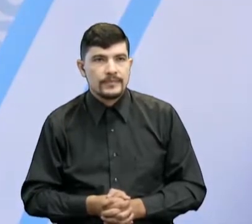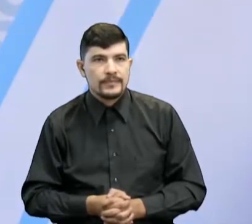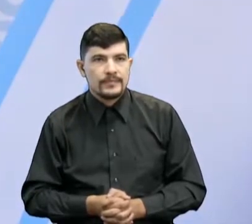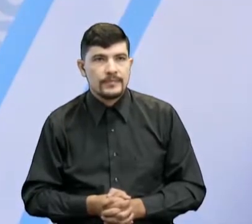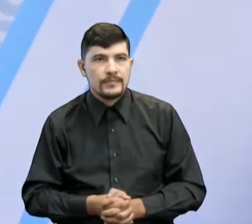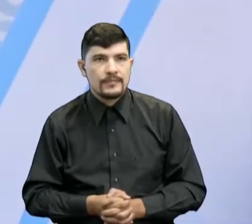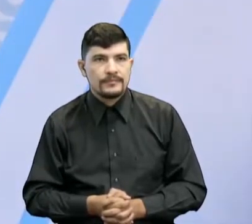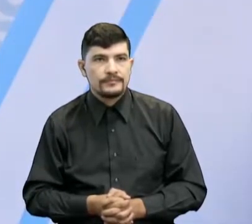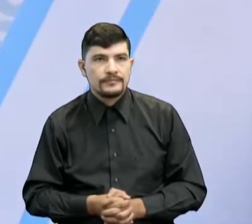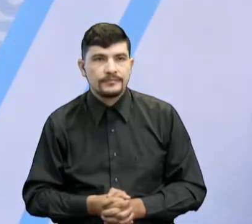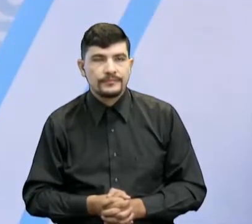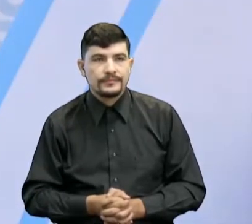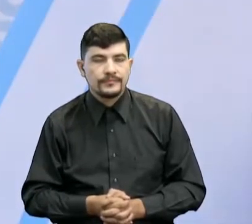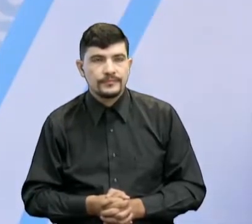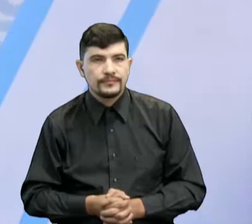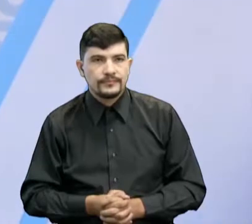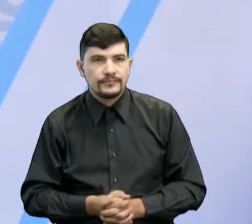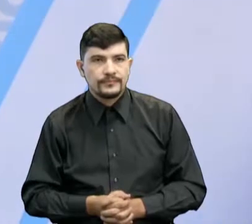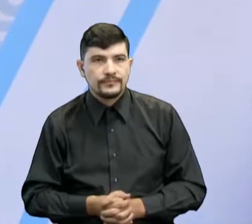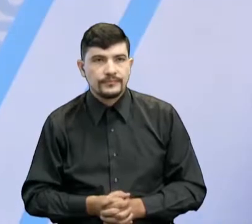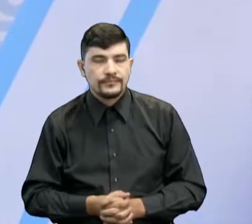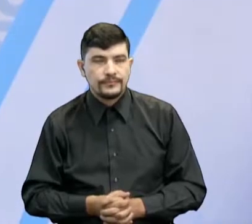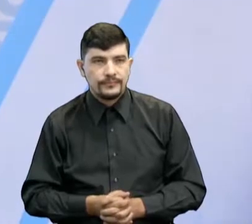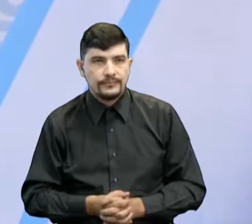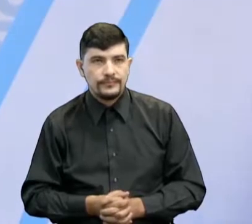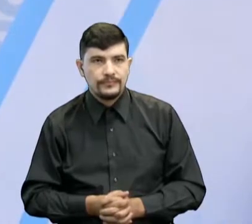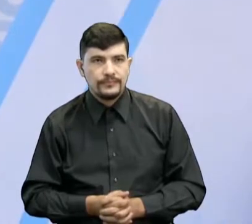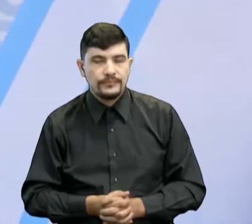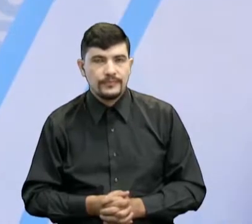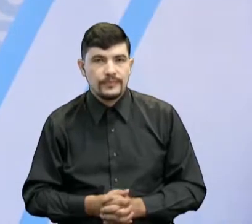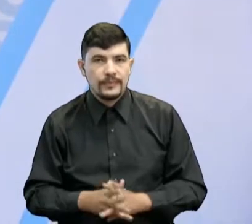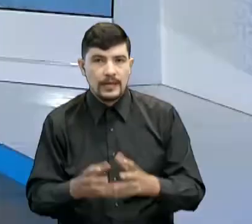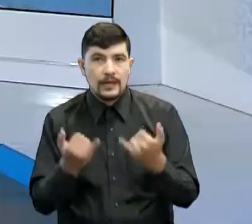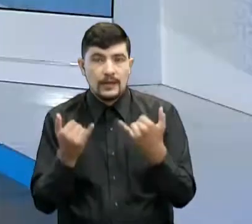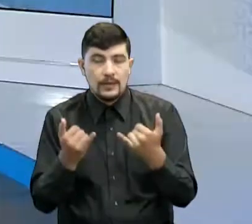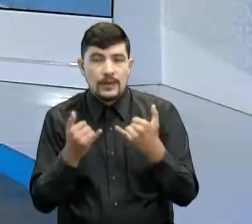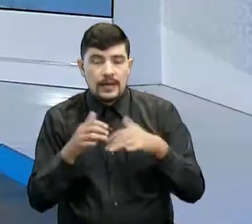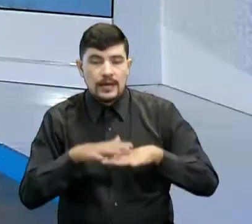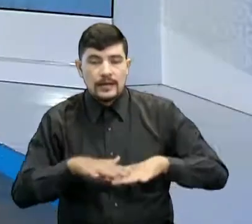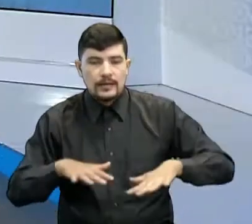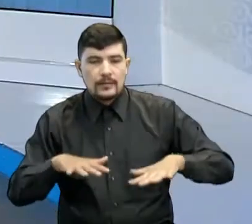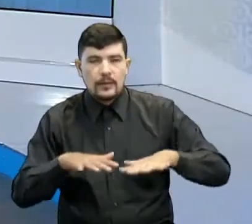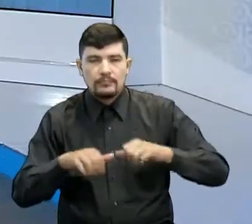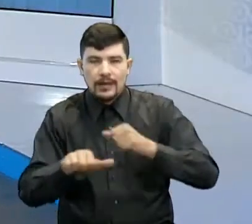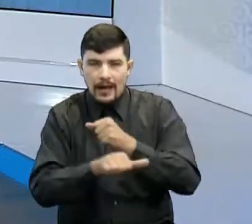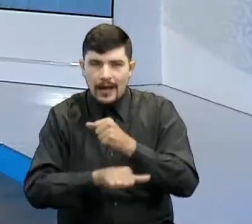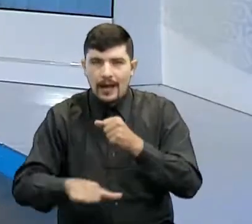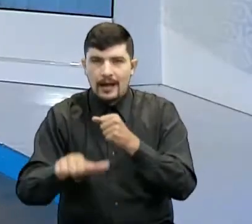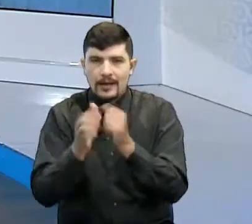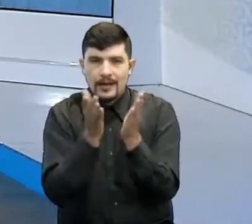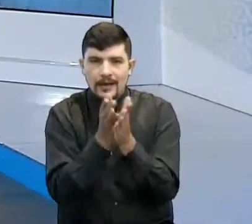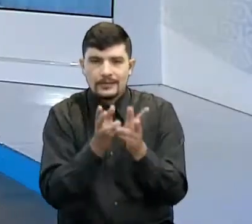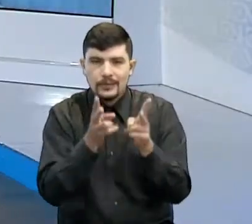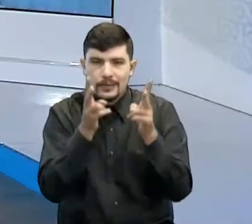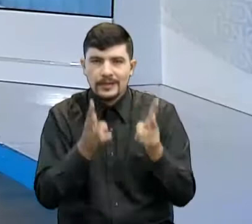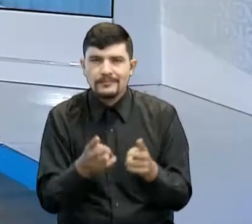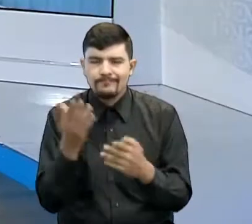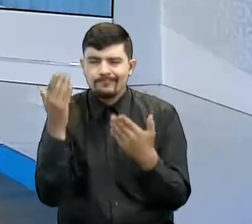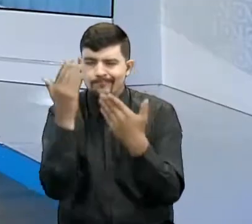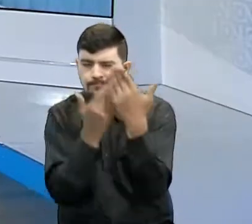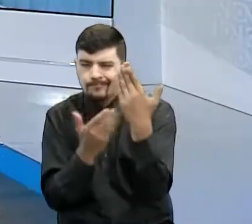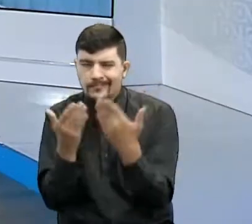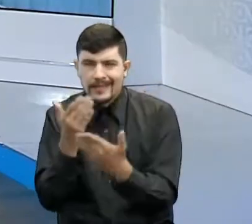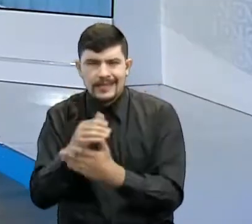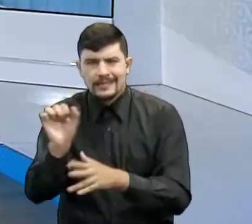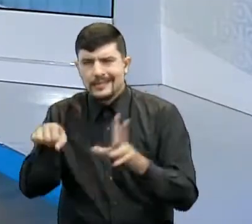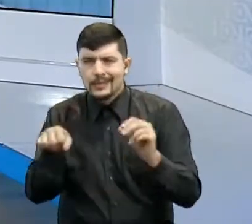alternancia educativa, esto a fin de un eventual regreso a las clases de manera presencial. Nuestra compañera Ivette Noriega, desde la ciudad de Cúcuta, nos amplía esta información. Ivette,